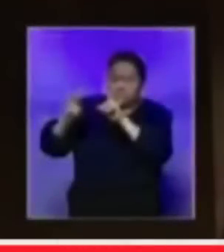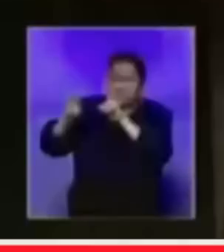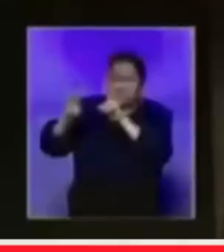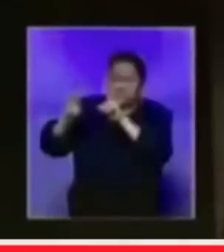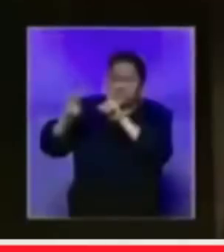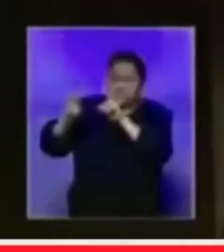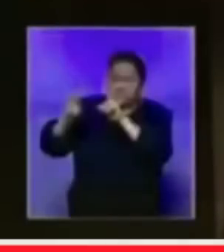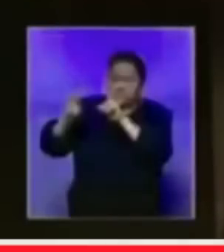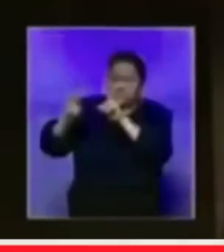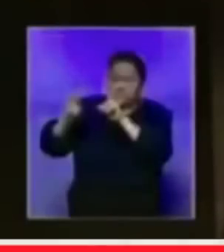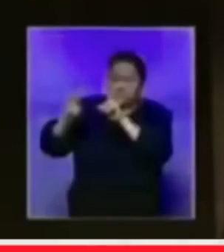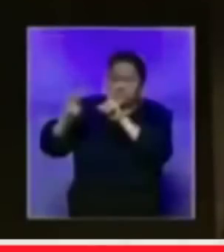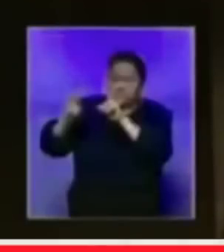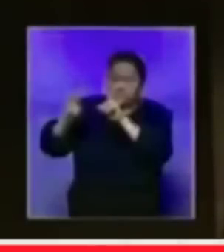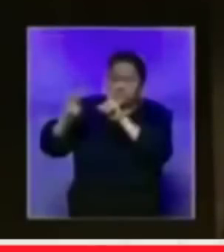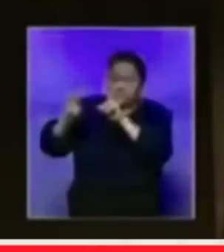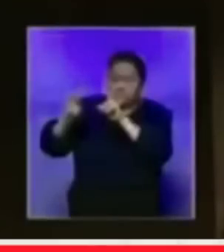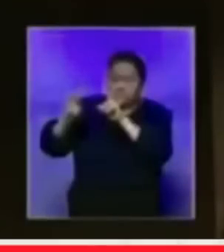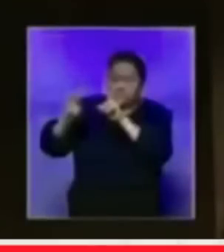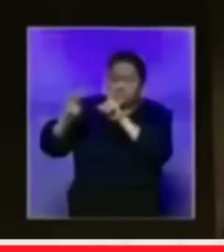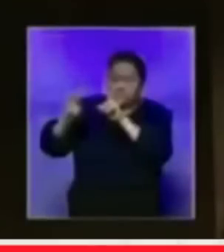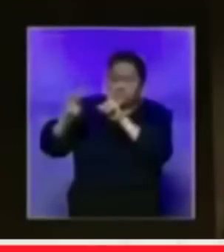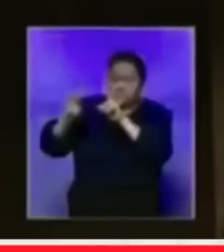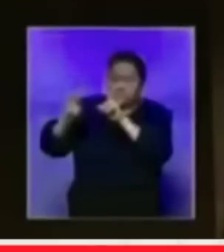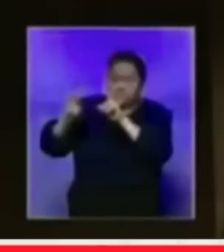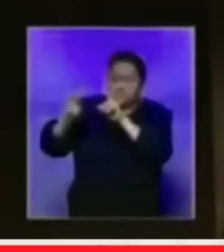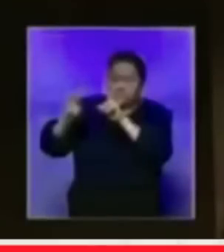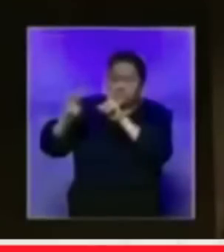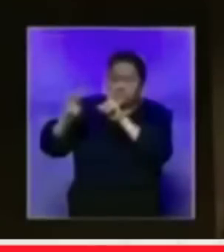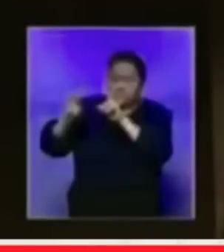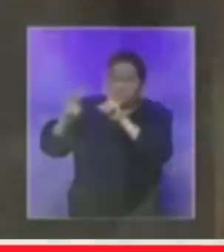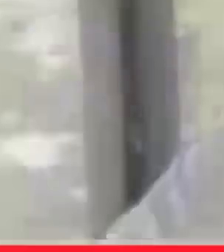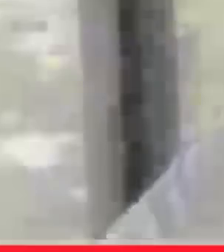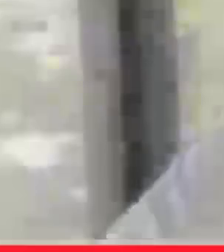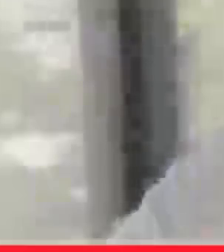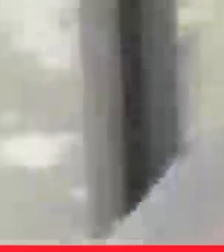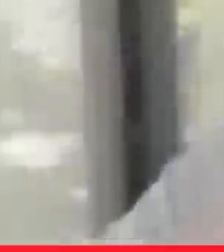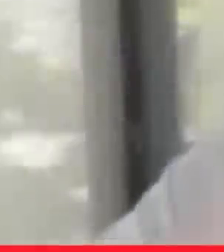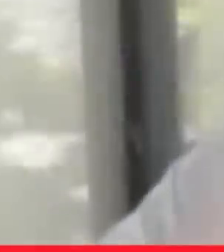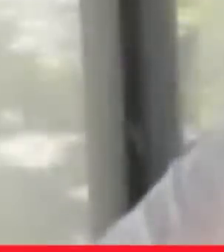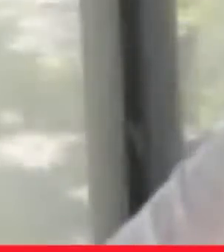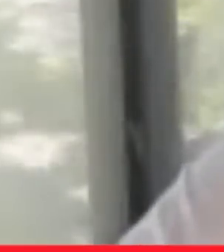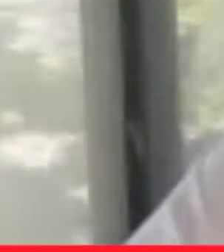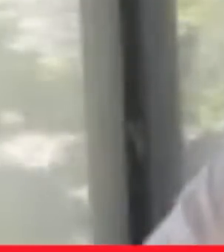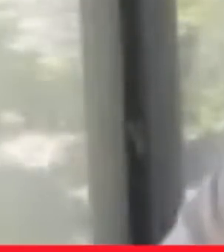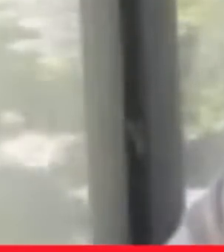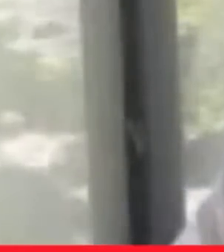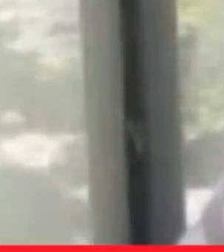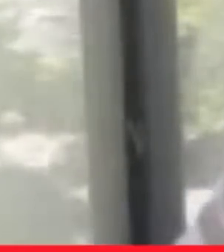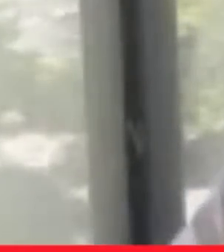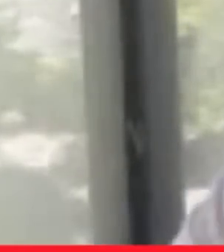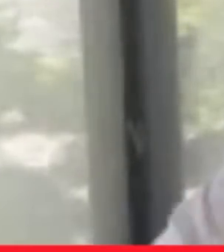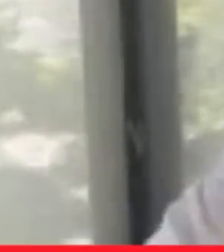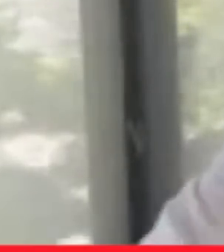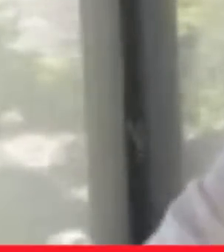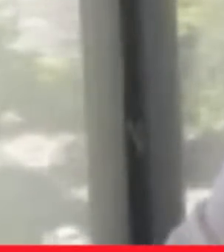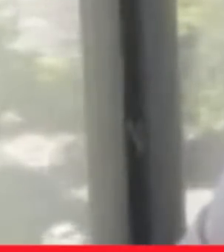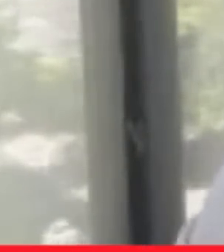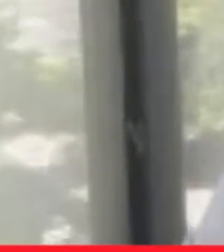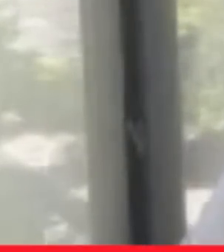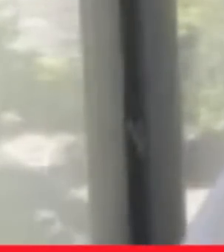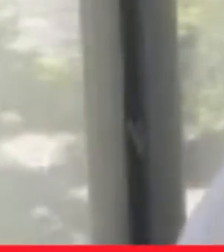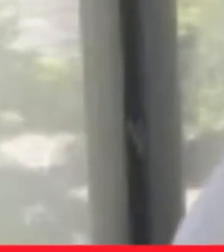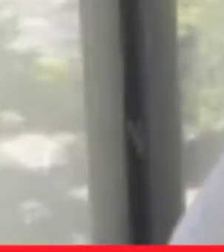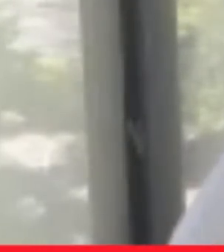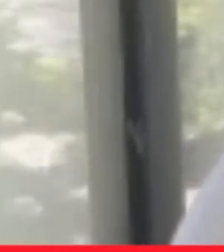la declaración de validez de la elección y de presidenta electa. Esto que le vamos a presentar es